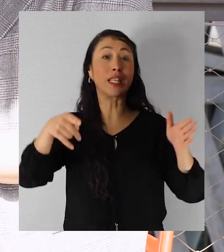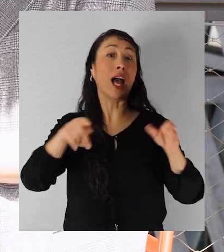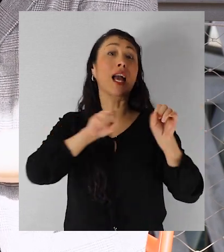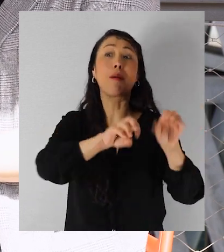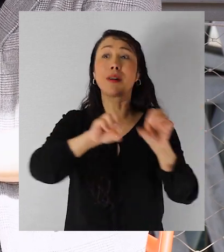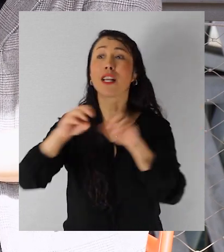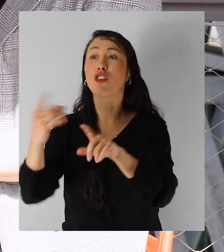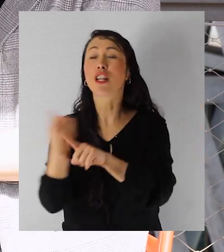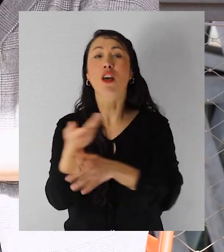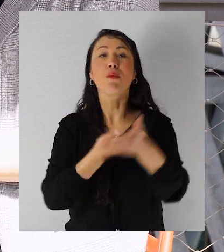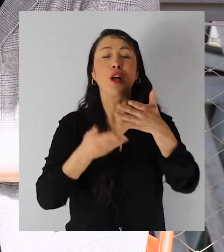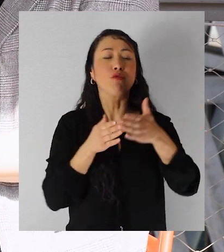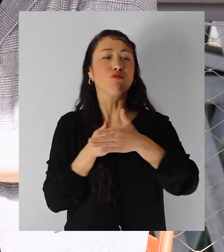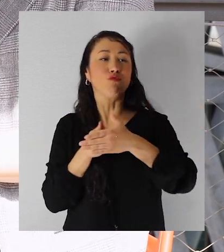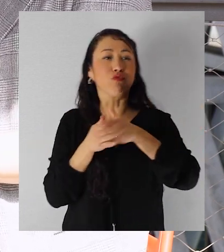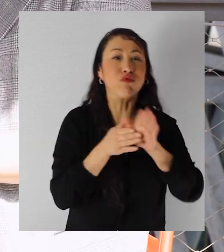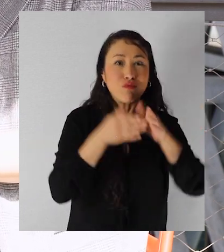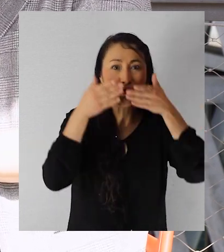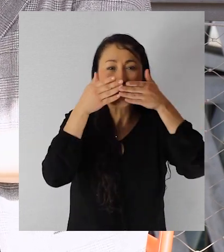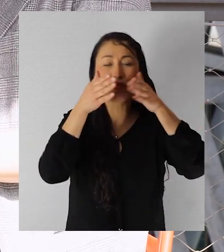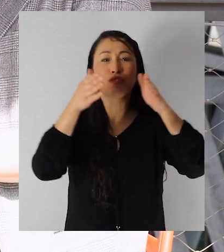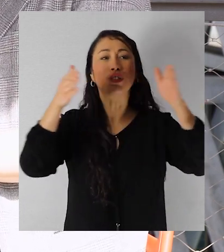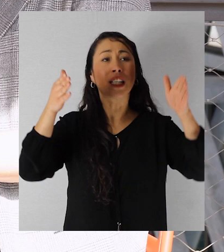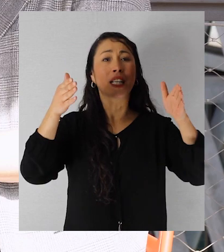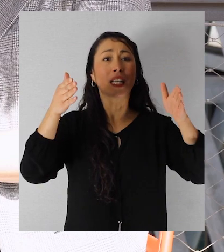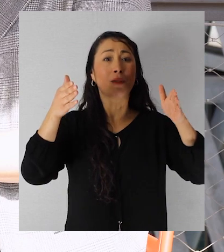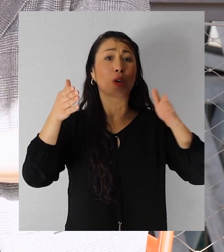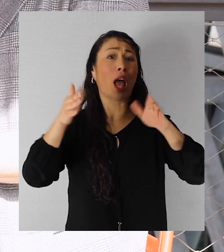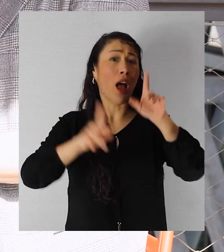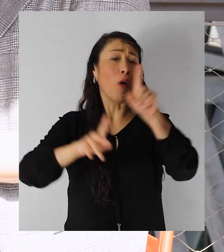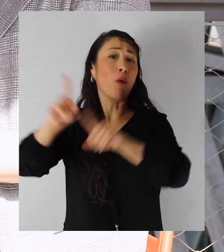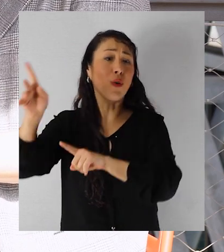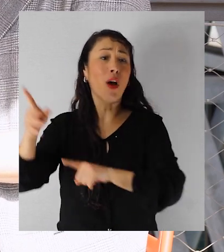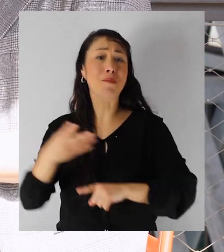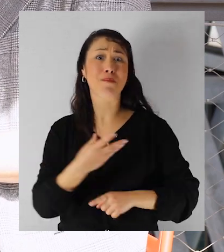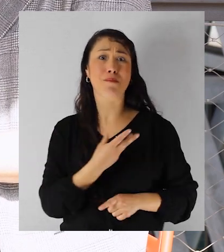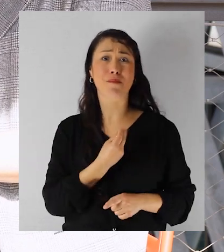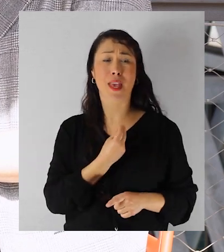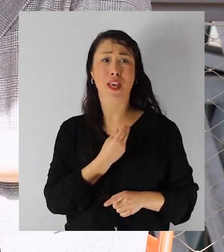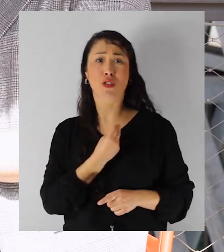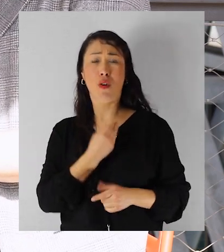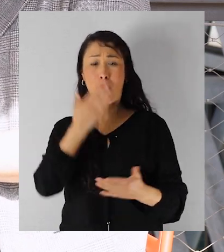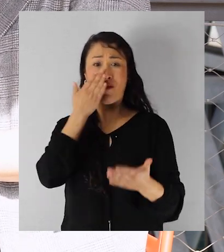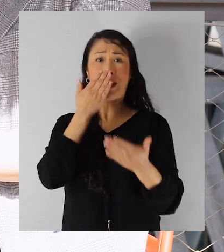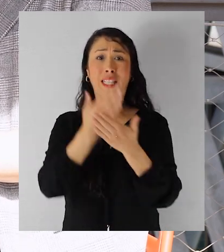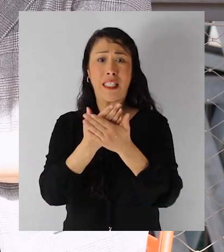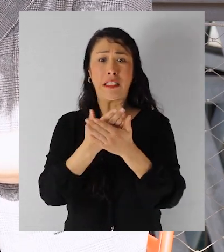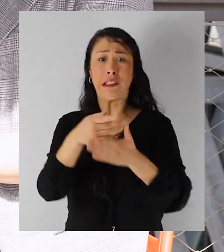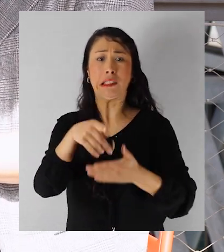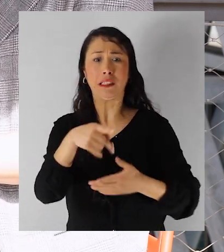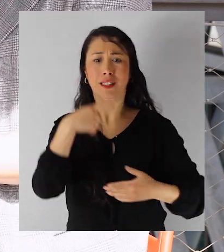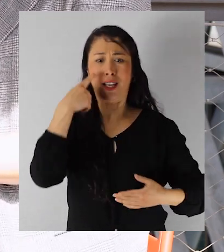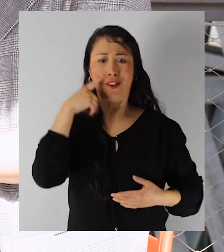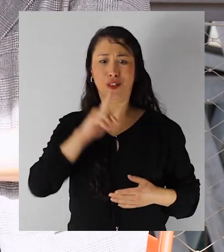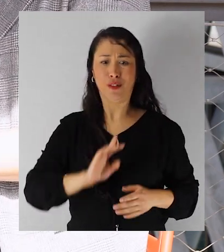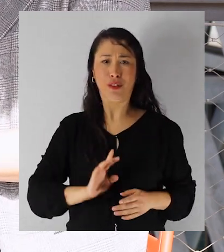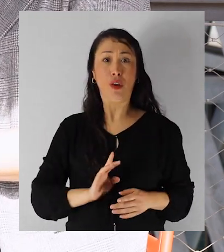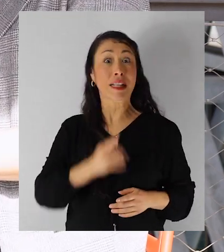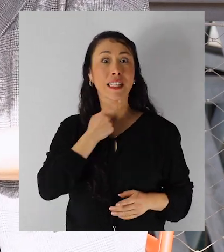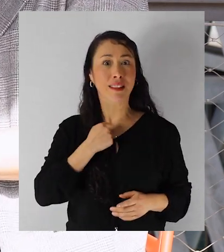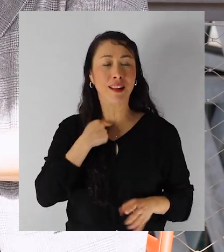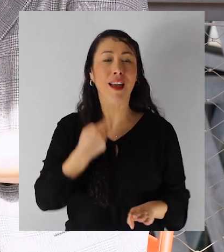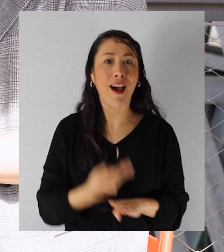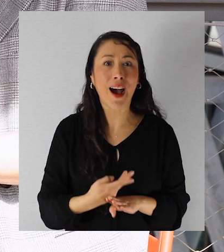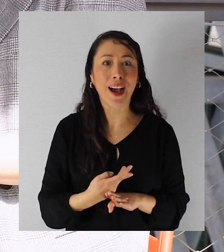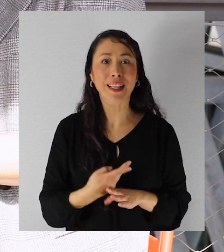esta capacitación o esta conversación respecto como a este miedo que tienen las personas de enfrentarse a algo que es desconocido y tienen toda